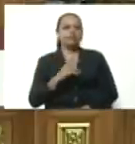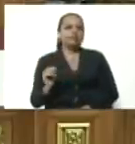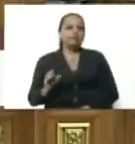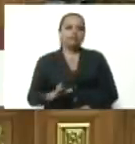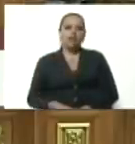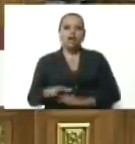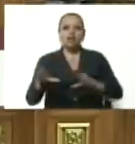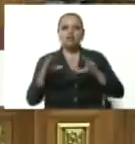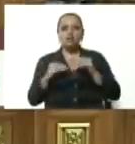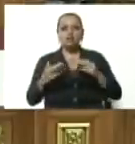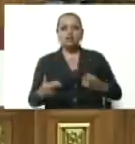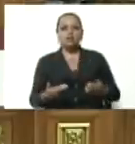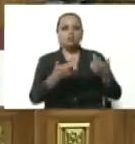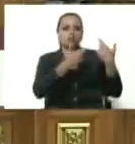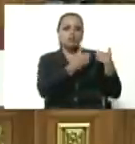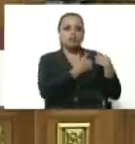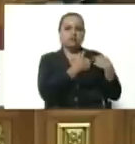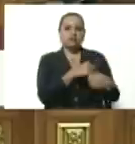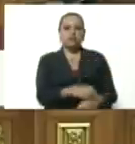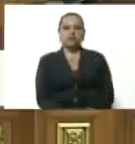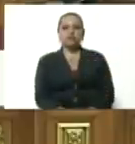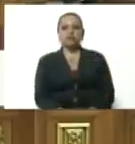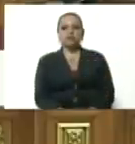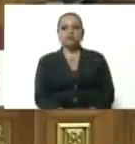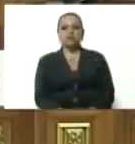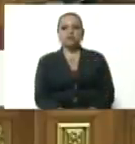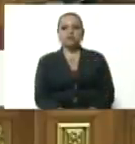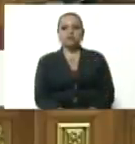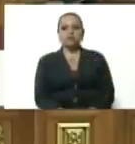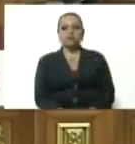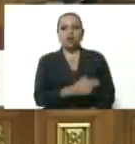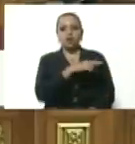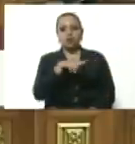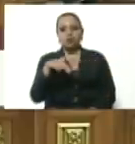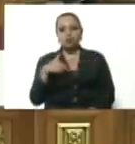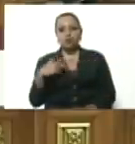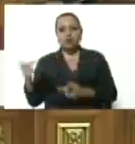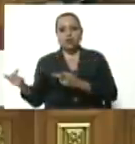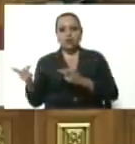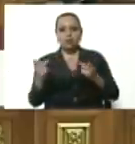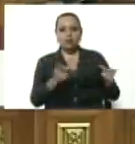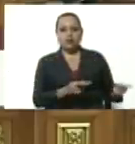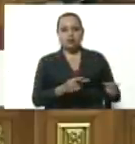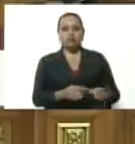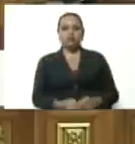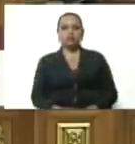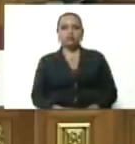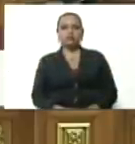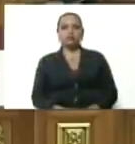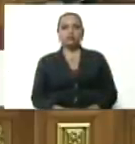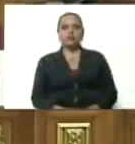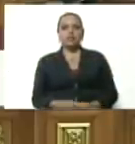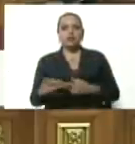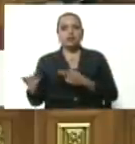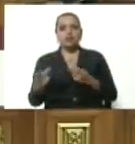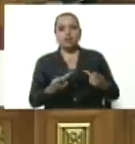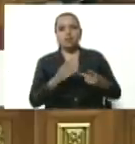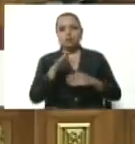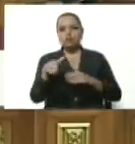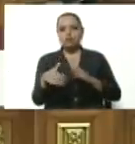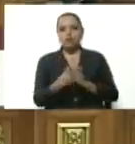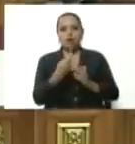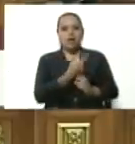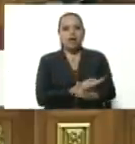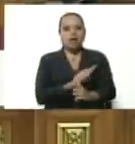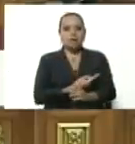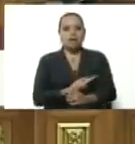su responsabilidad. Asuma su responsabilidad. Nosotros los invitamos. Invitamos a todos los hermanos del Gran Polo